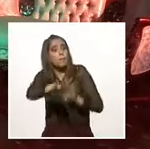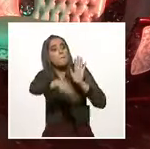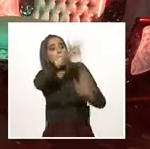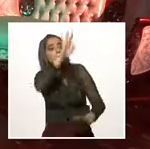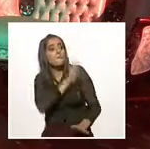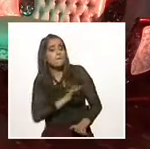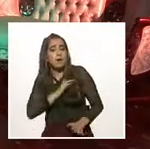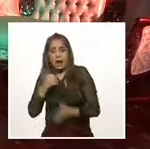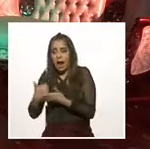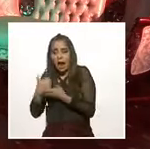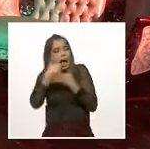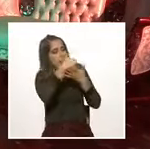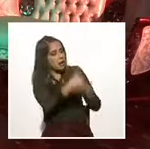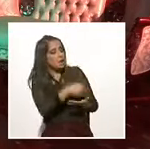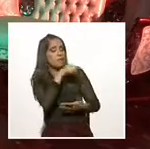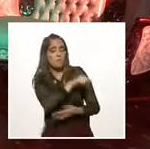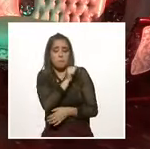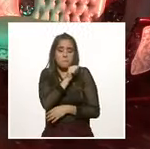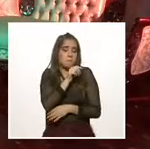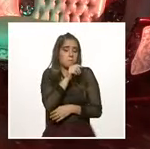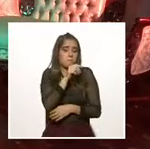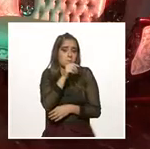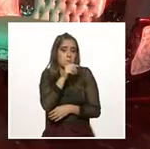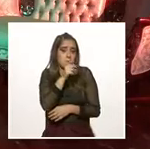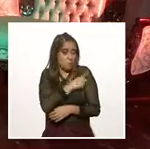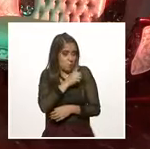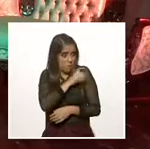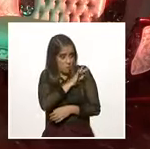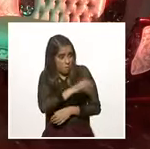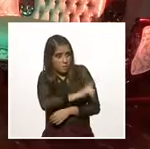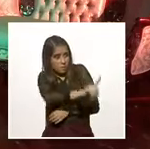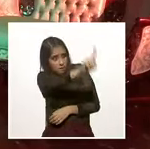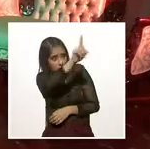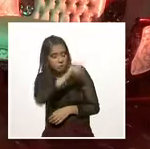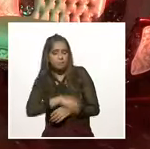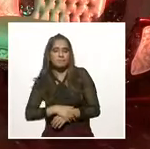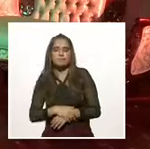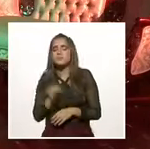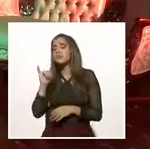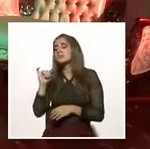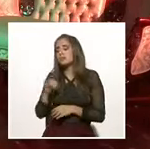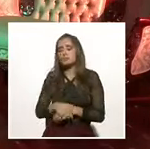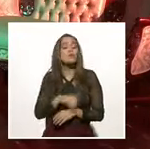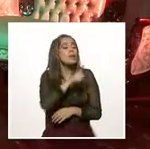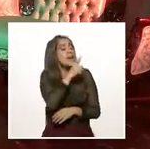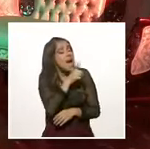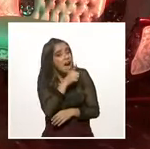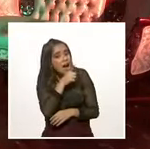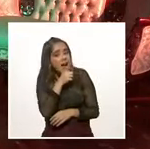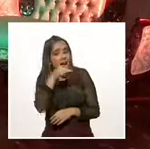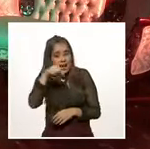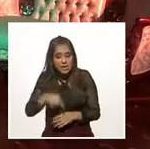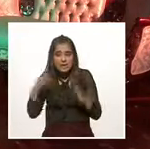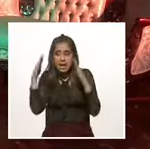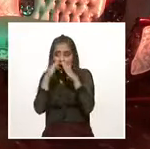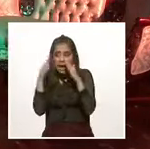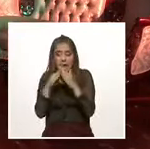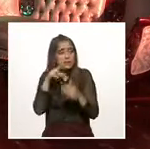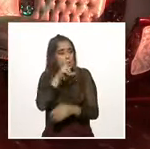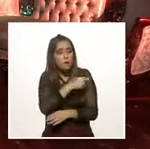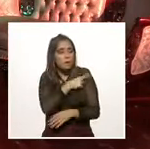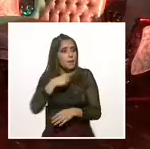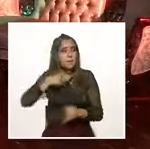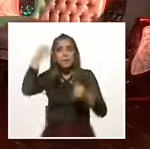sin la ayuda, sin la guía de tus padres? Tal vez sí. ¡Cállate, Laura! Ya sabes que en esta casa no aceptamos ideas